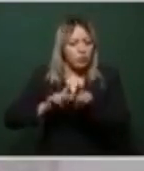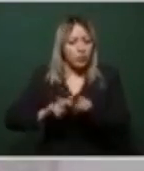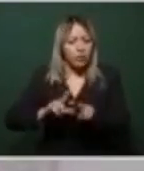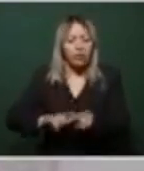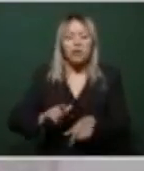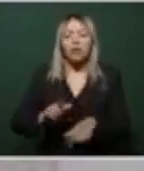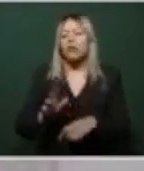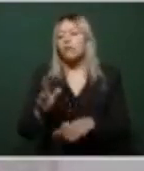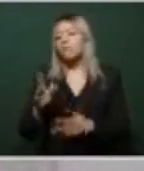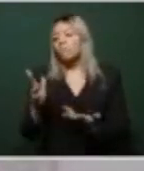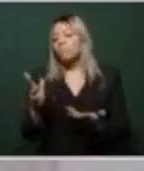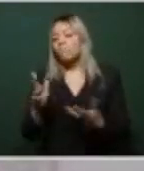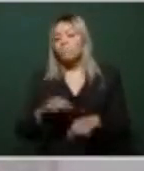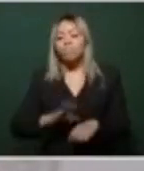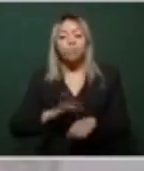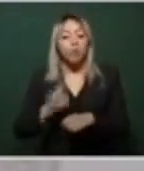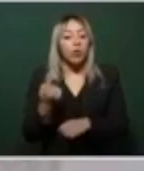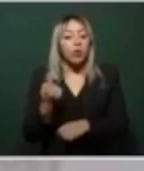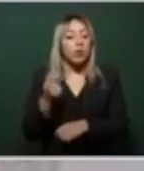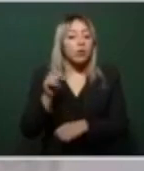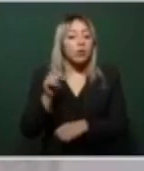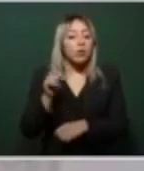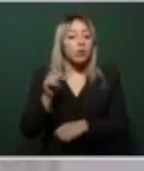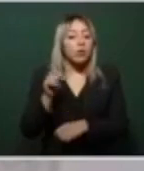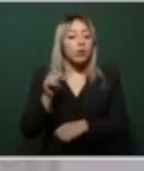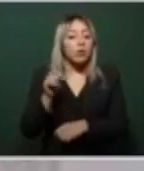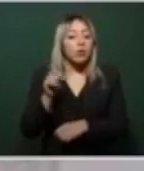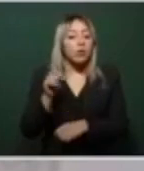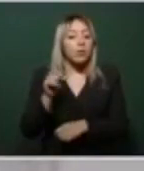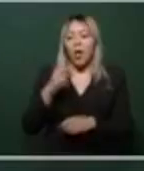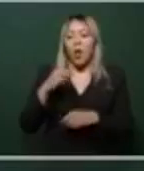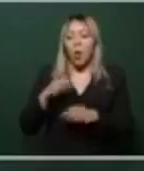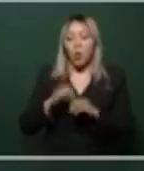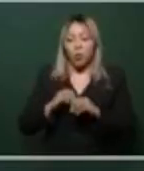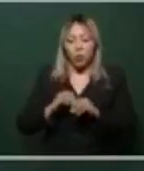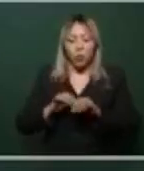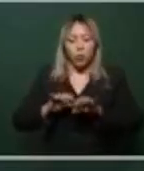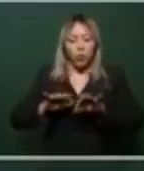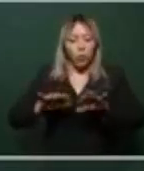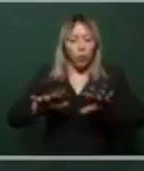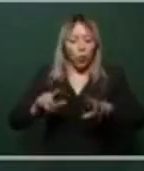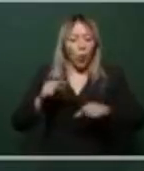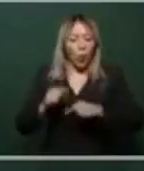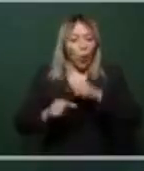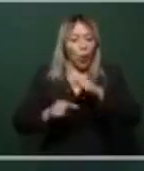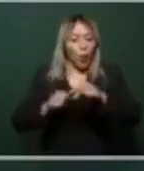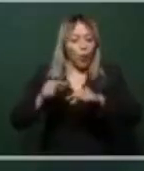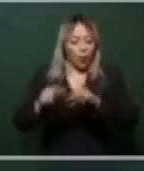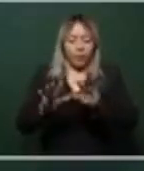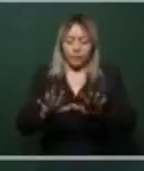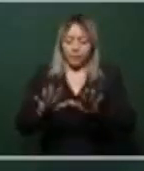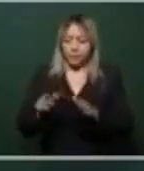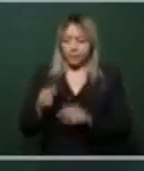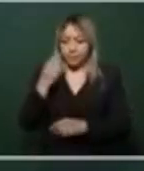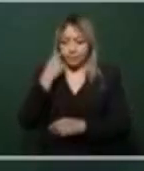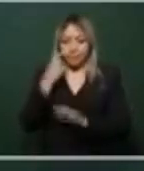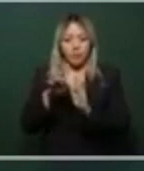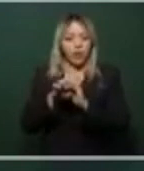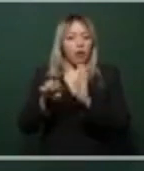es un sistema de dispersión de recursos. Por ejemplo, no se les daba a